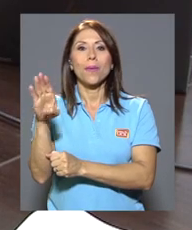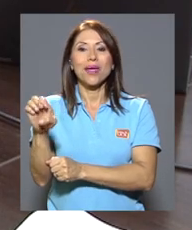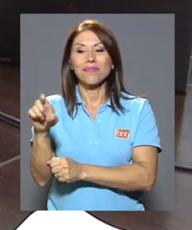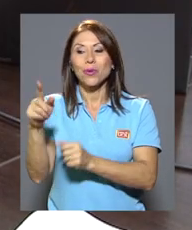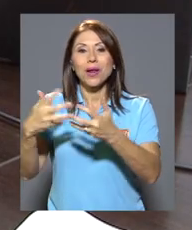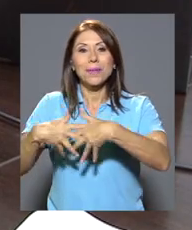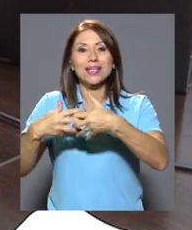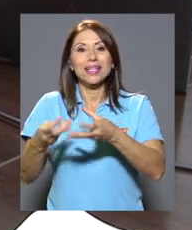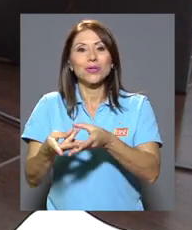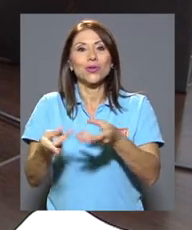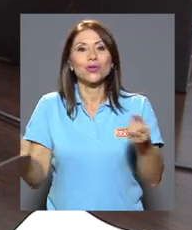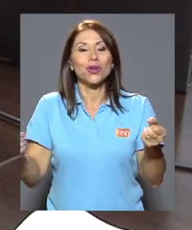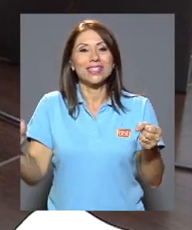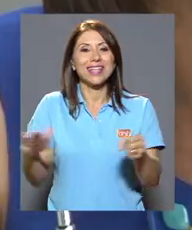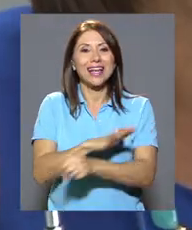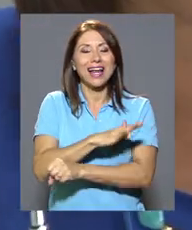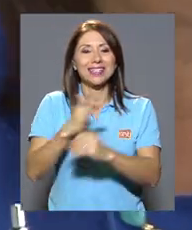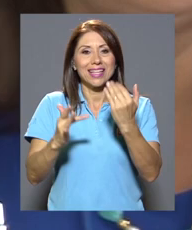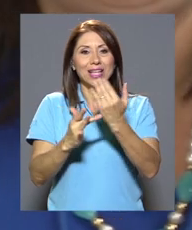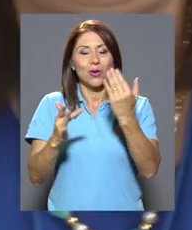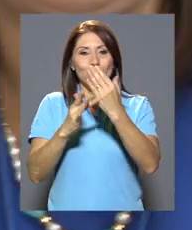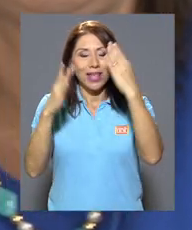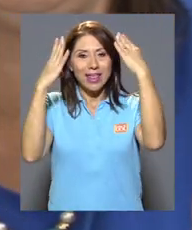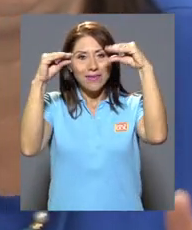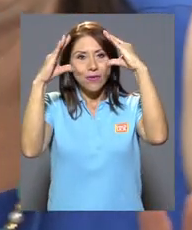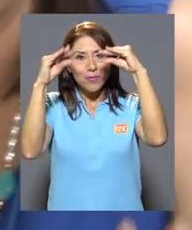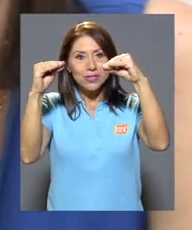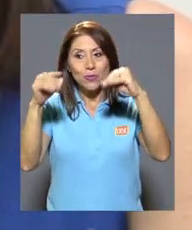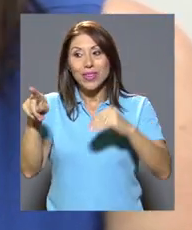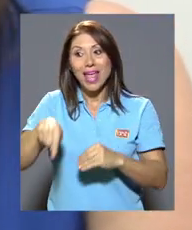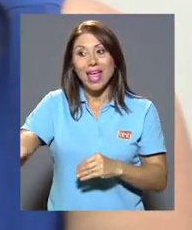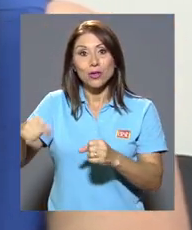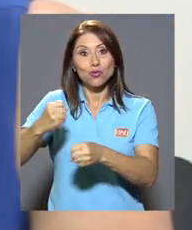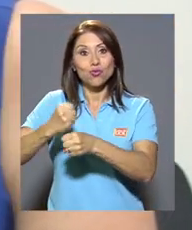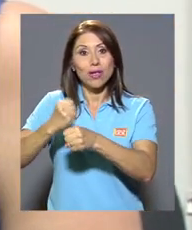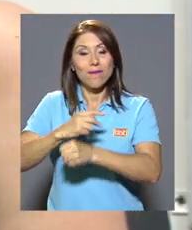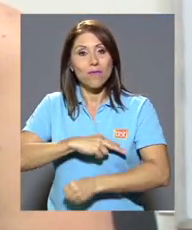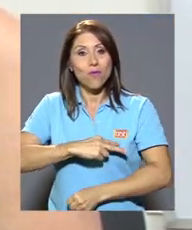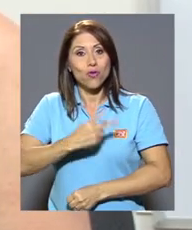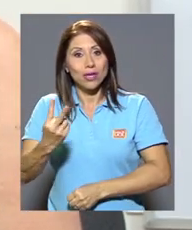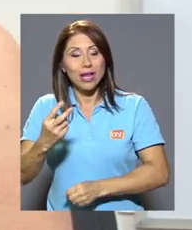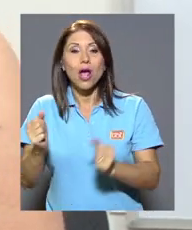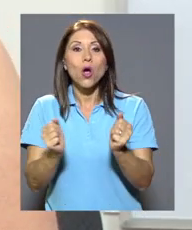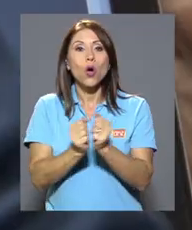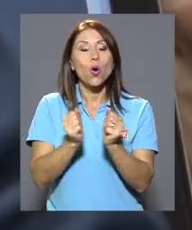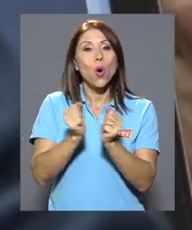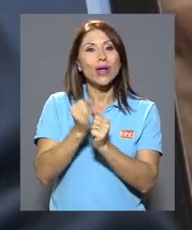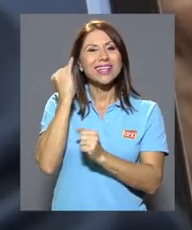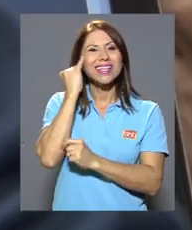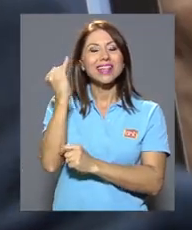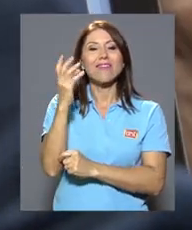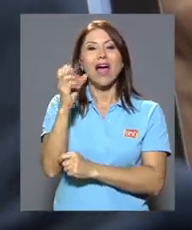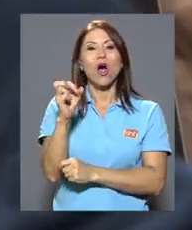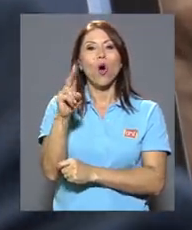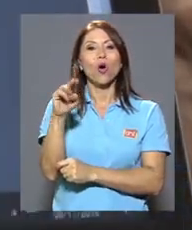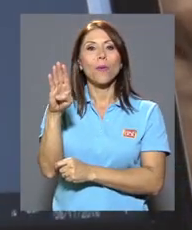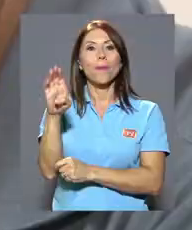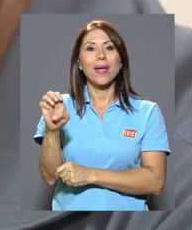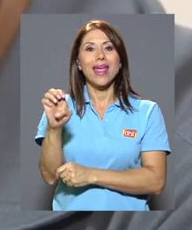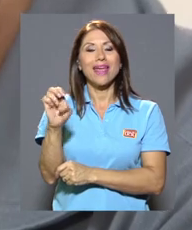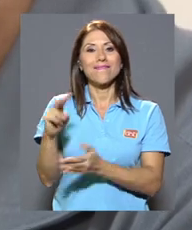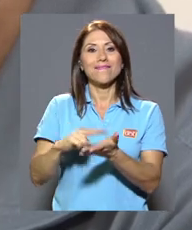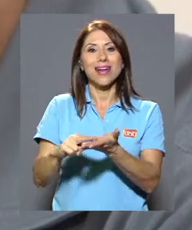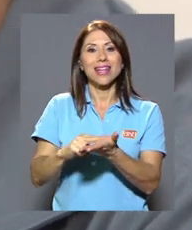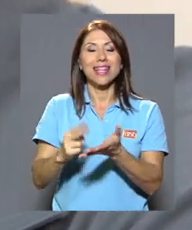integrales de tecnología de la información. Ellos, a través de su voluntariado e iniciativa Orbe Verde, buscan educar a la población para que